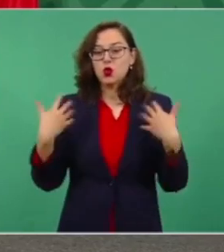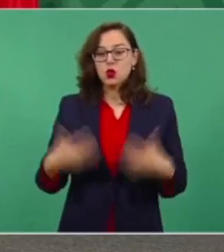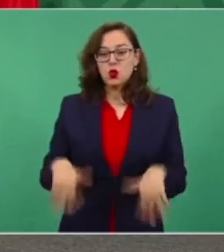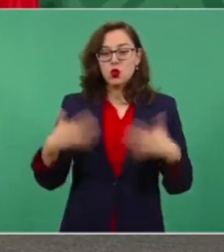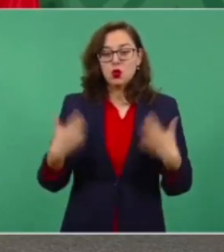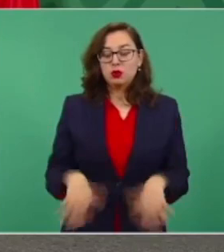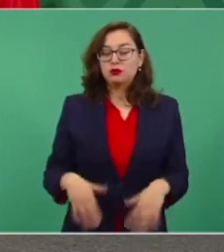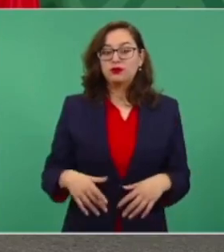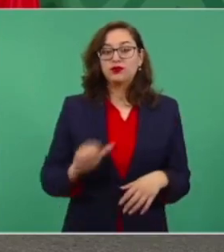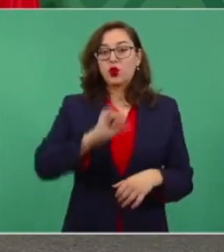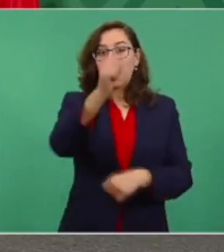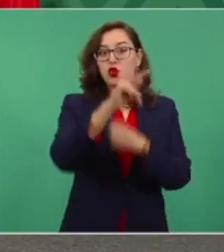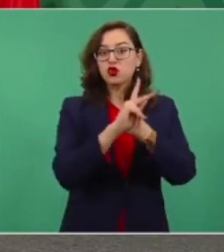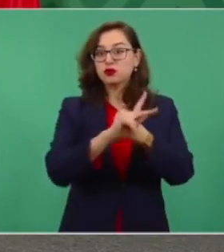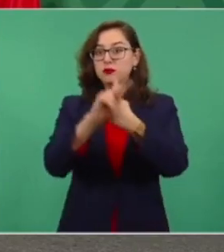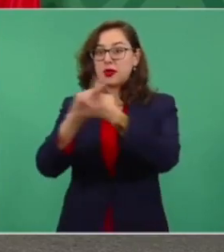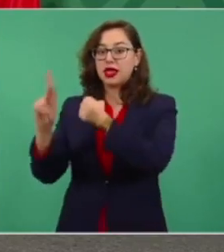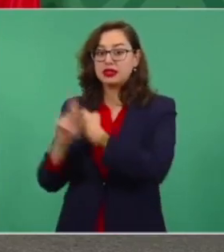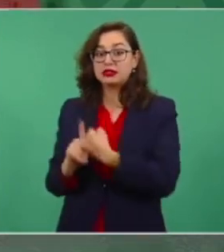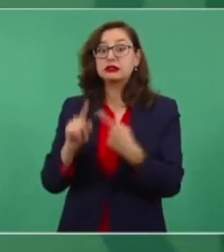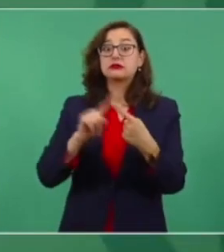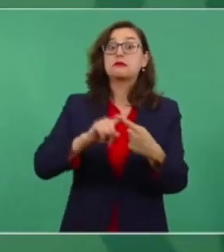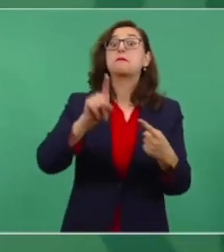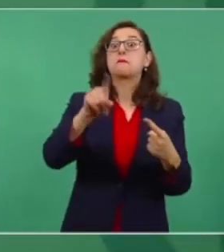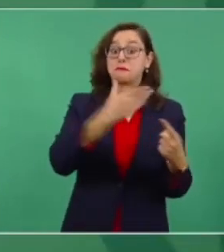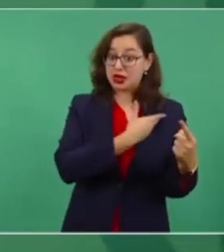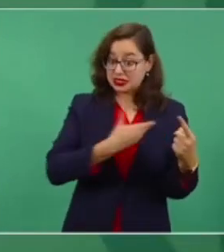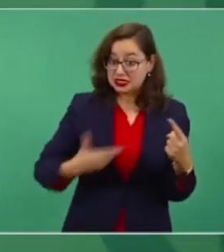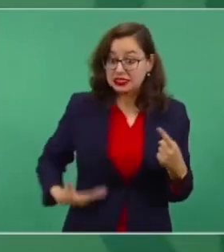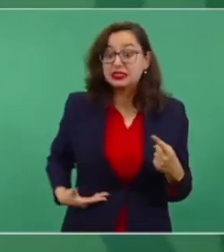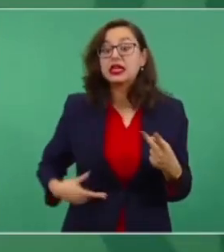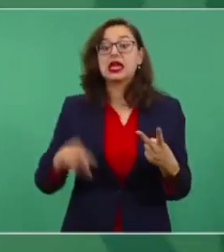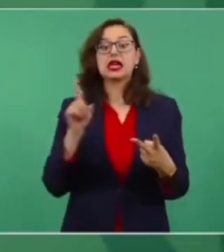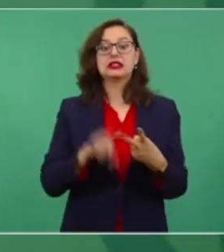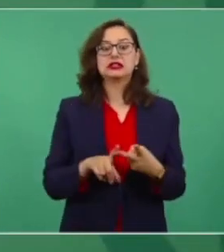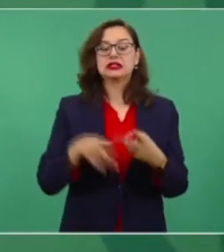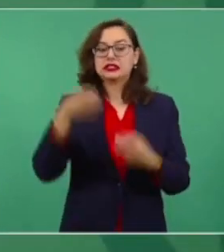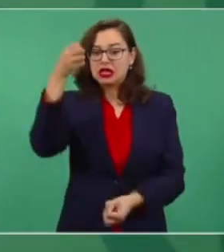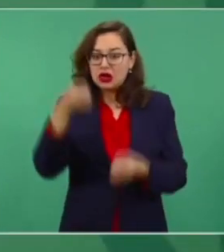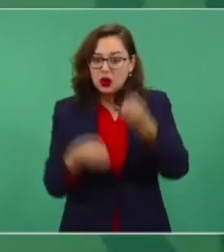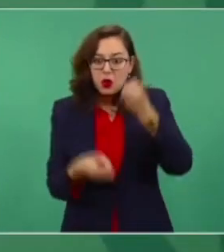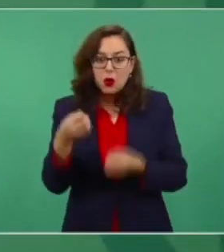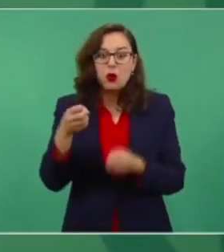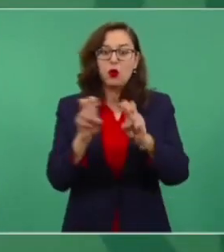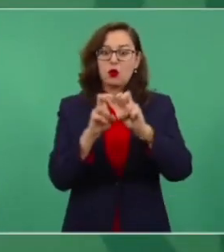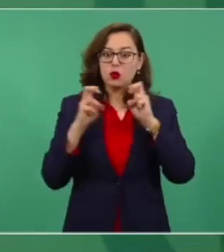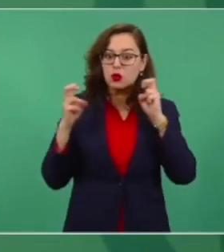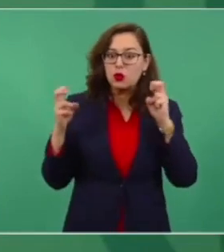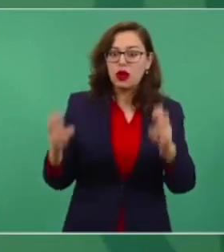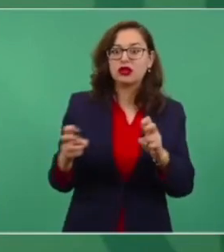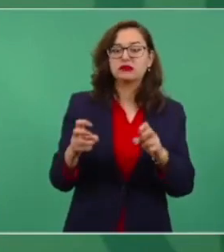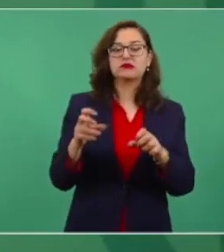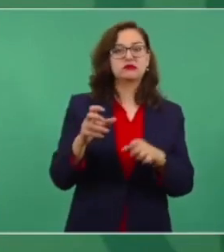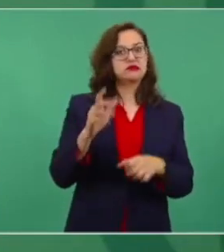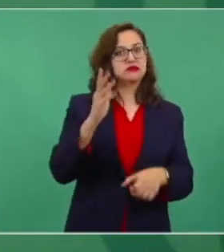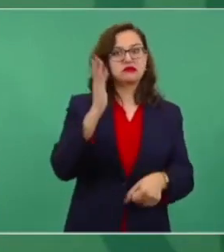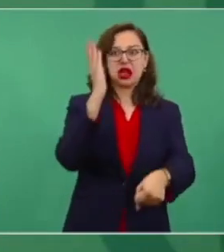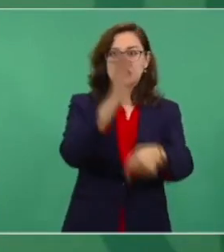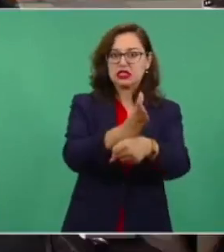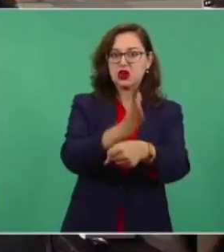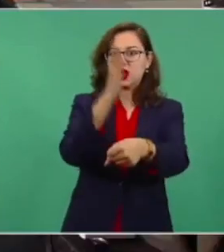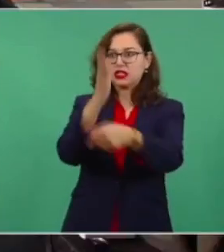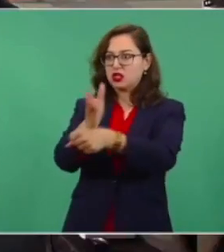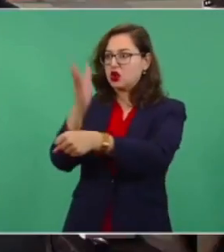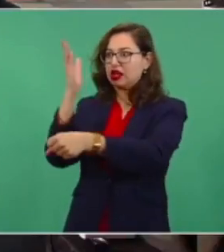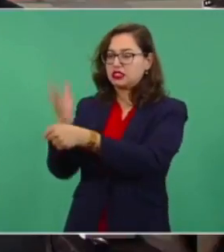presidentes de países y ministros Sí, caso por el cual está siendo señalado Lozoya.